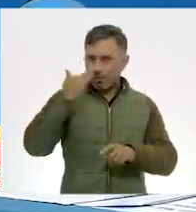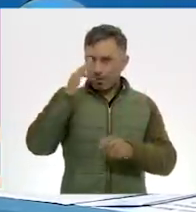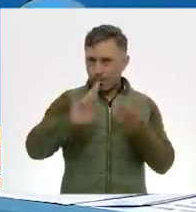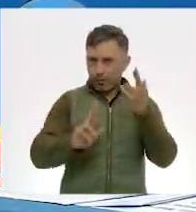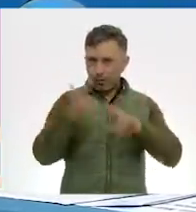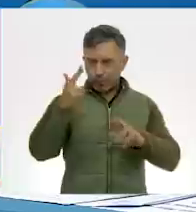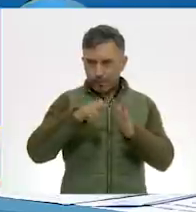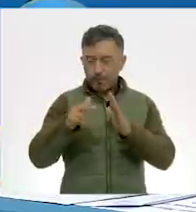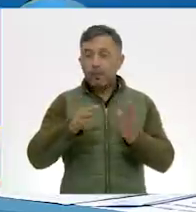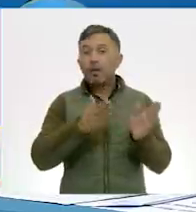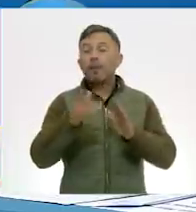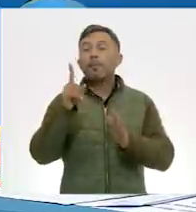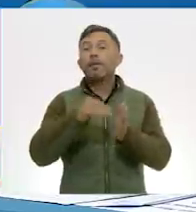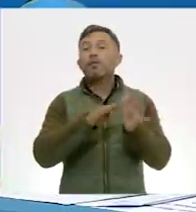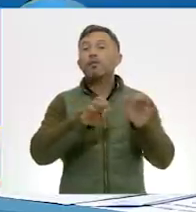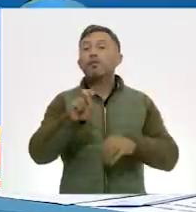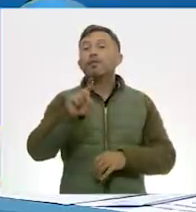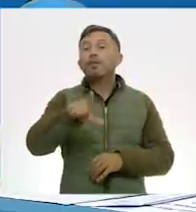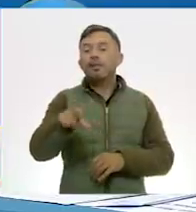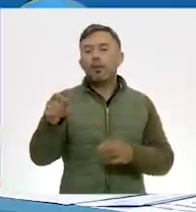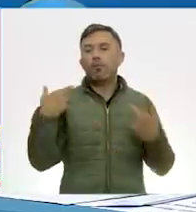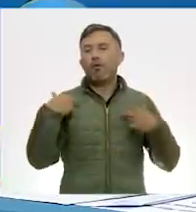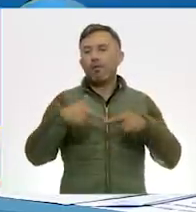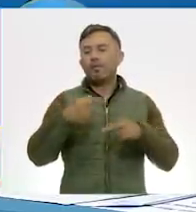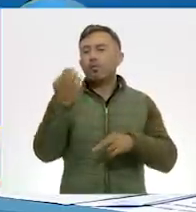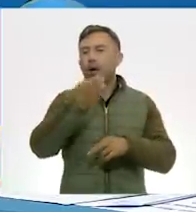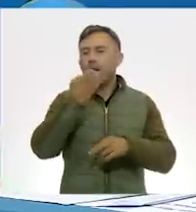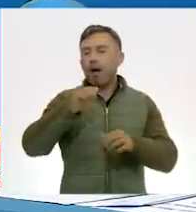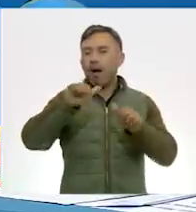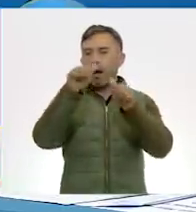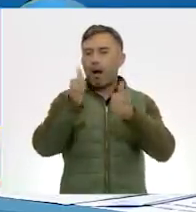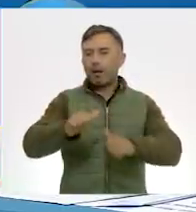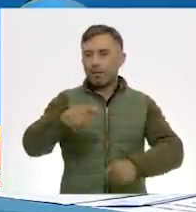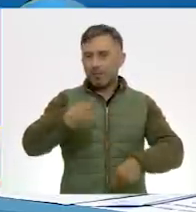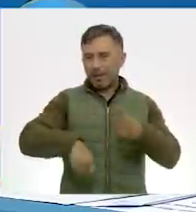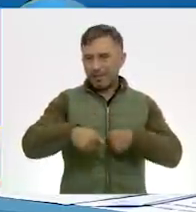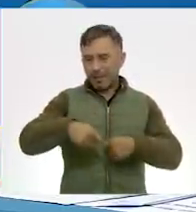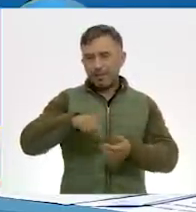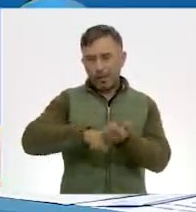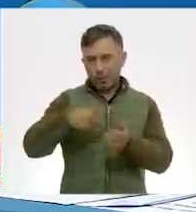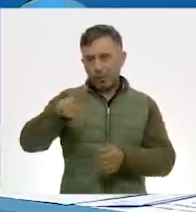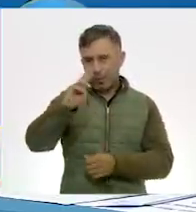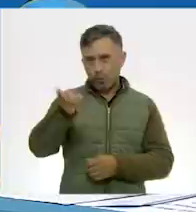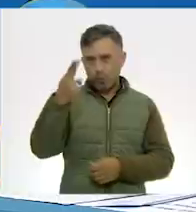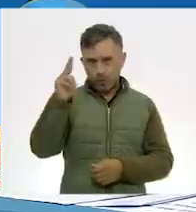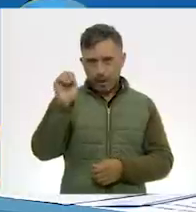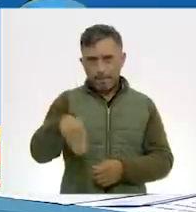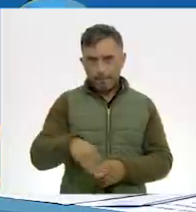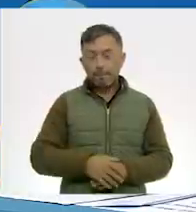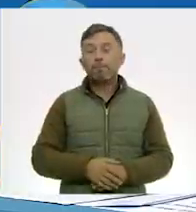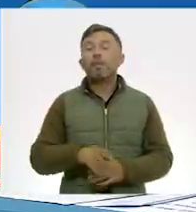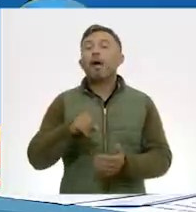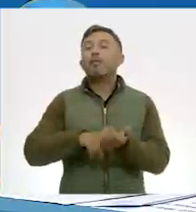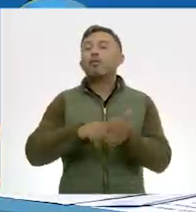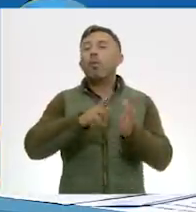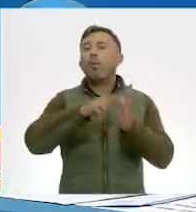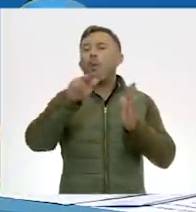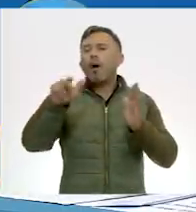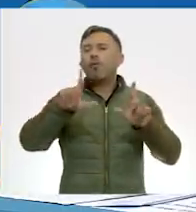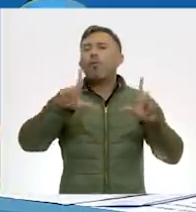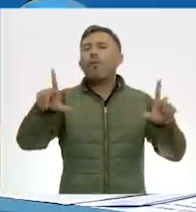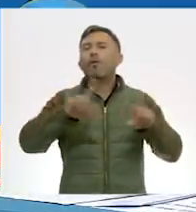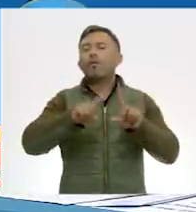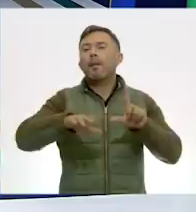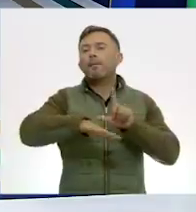1937 fue profesor en la Escuela de Artes Plásticas de la Universidad Nacional. Destacan entre sus cuadros Paisaje